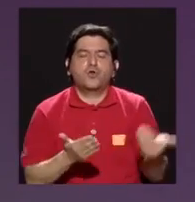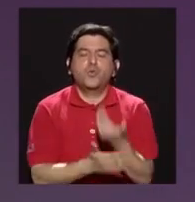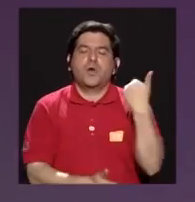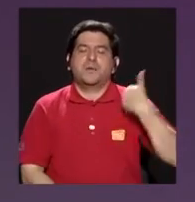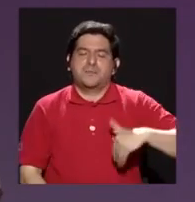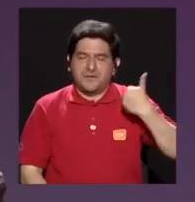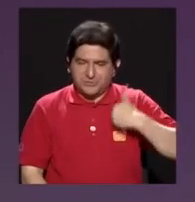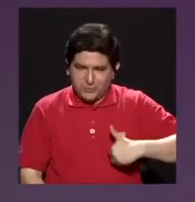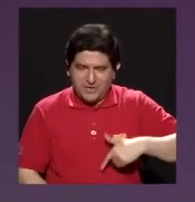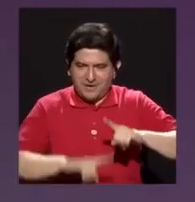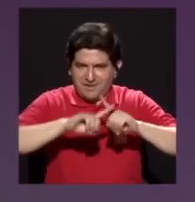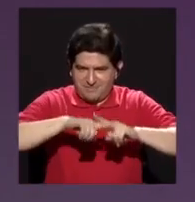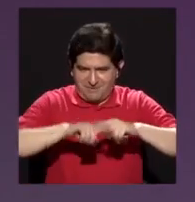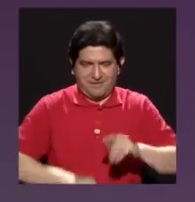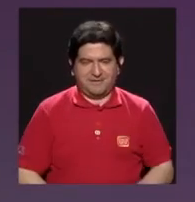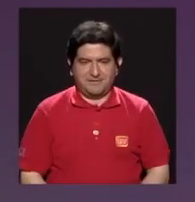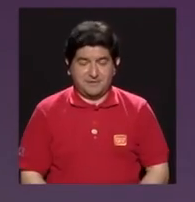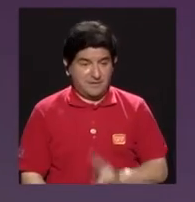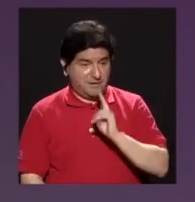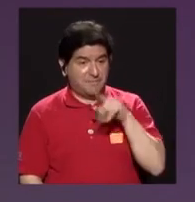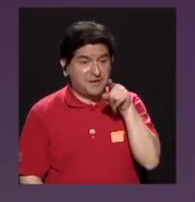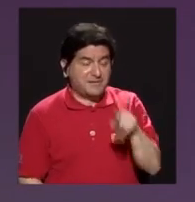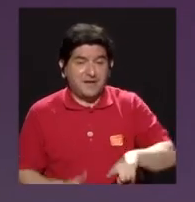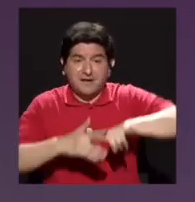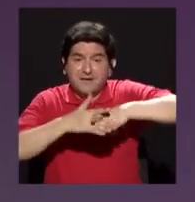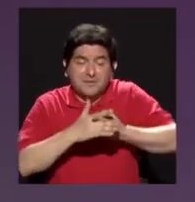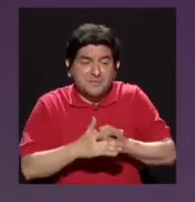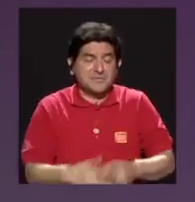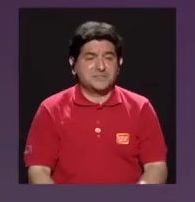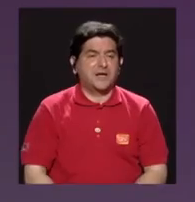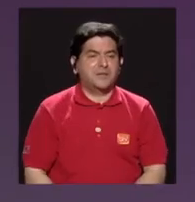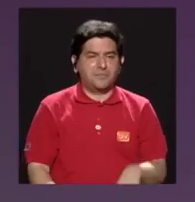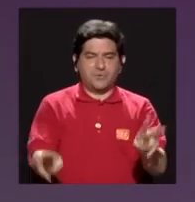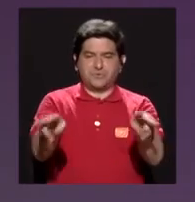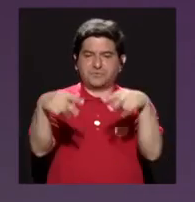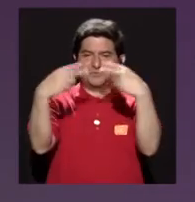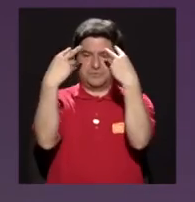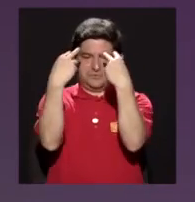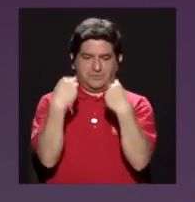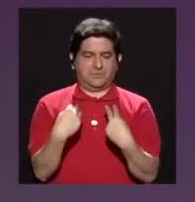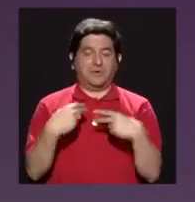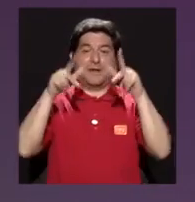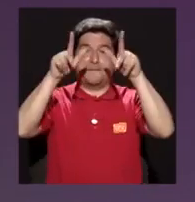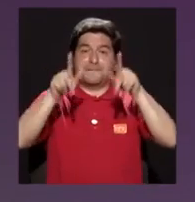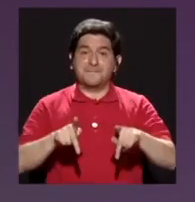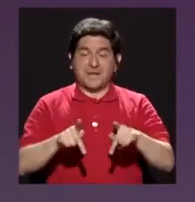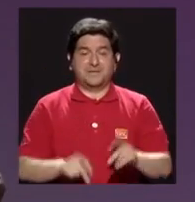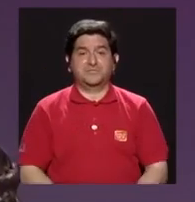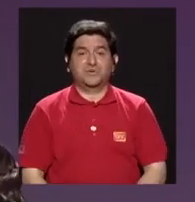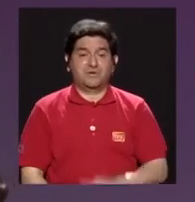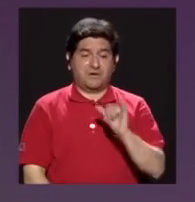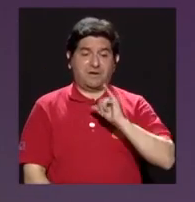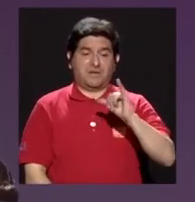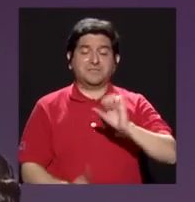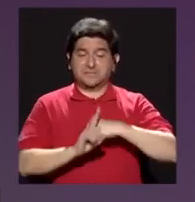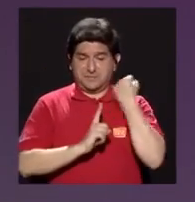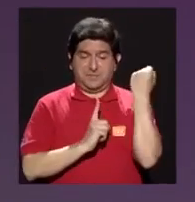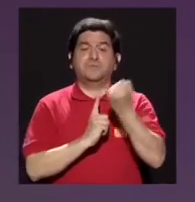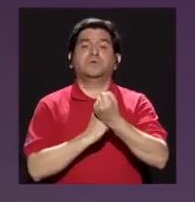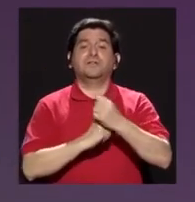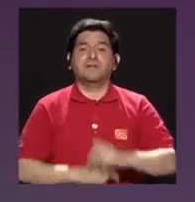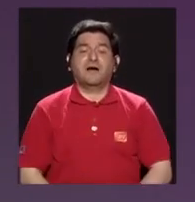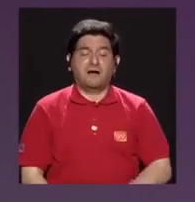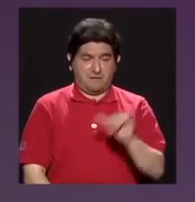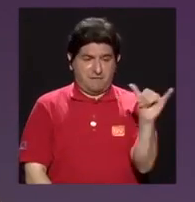masculinidades en donde realmente empezamos a mirarnos como personas que podríamos que estamos en igualdad de condiciones